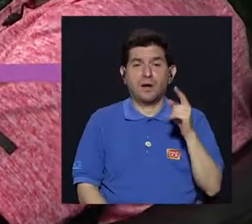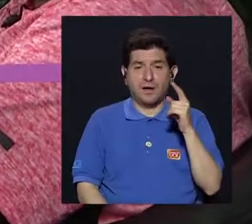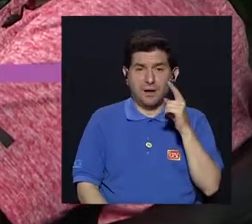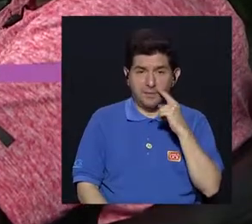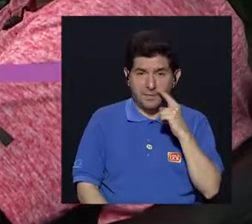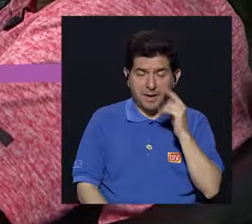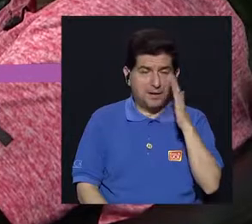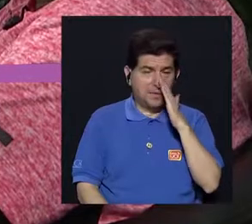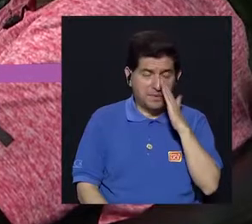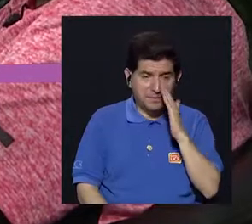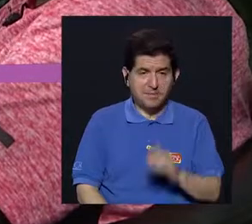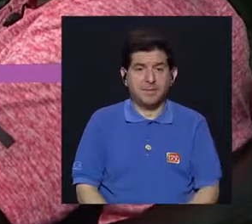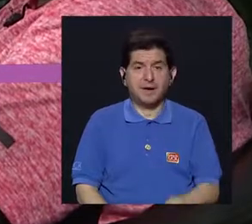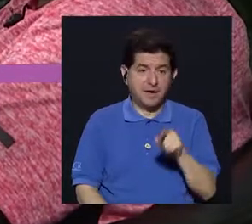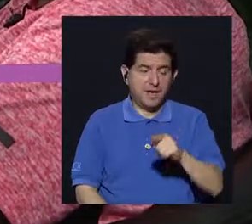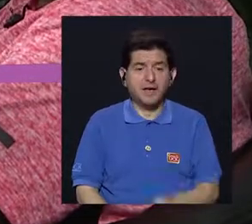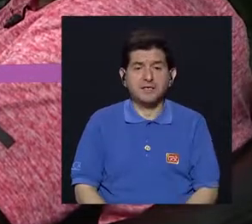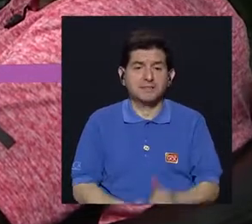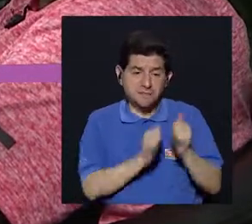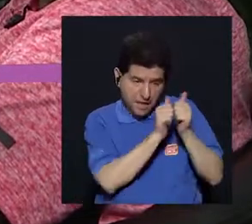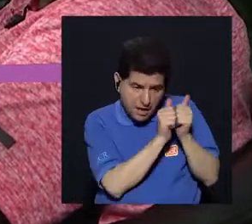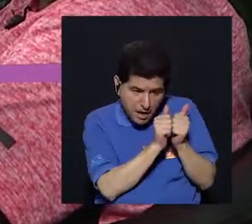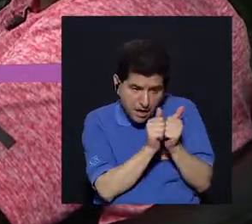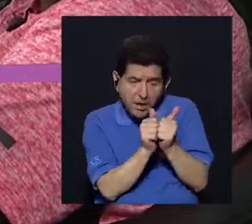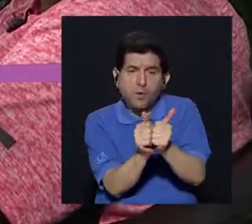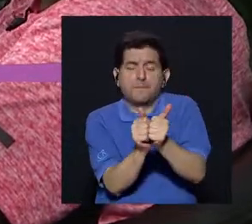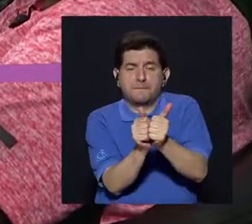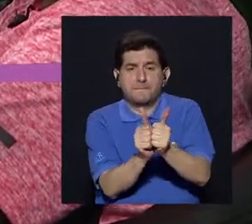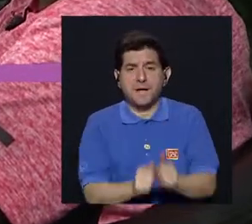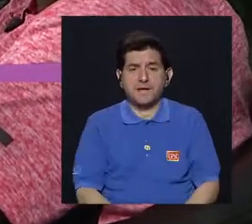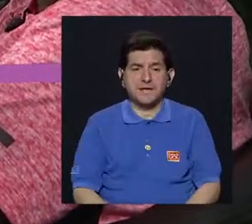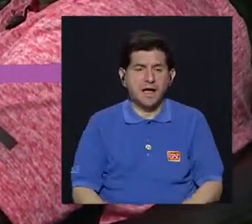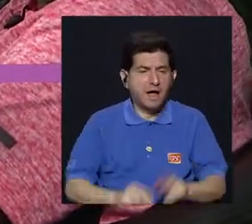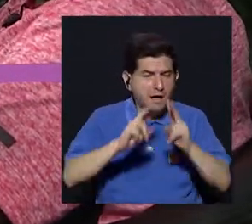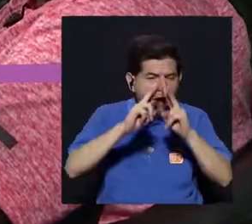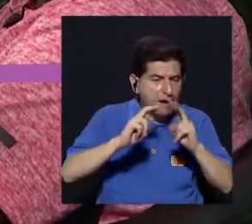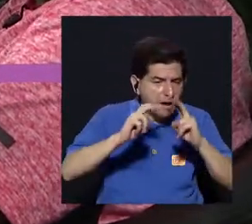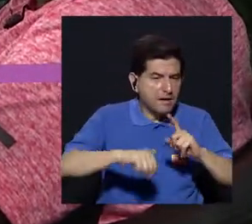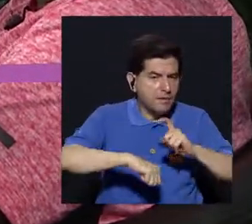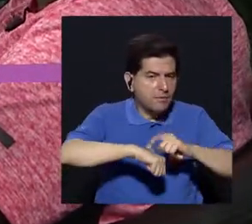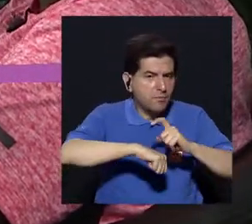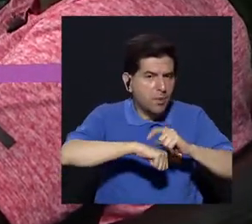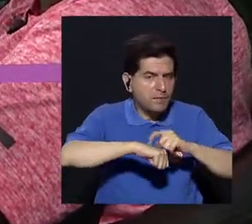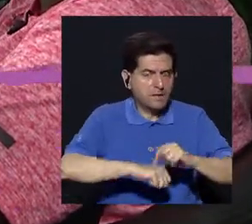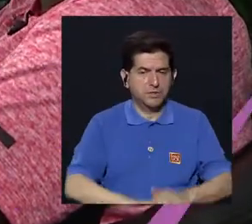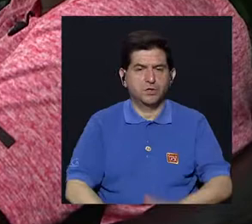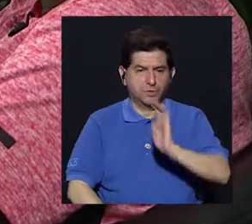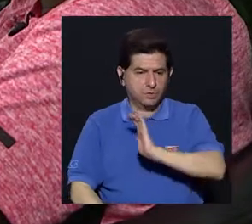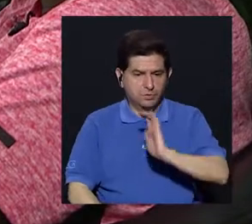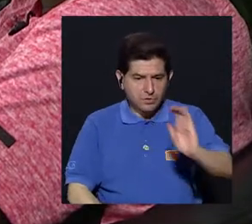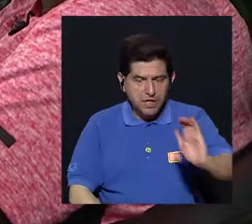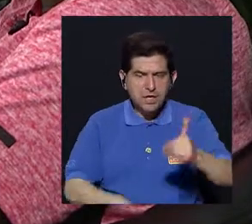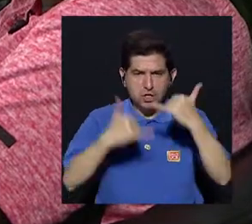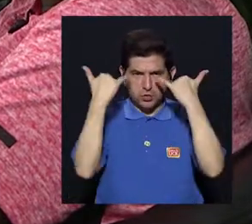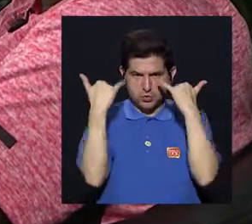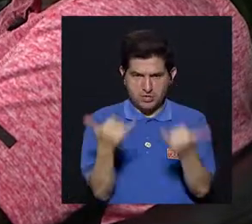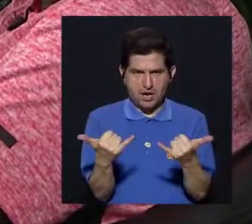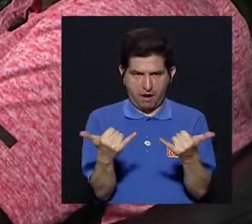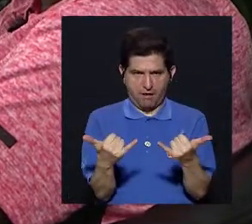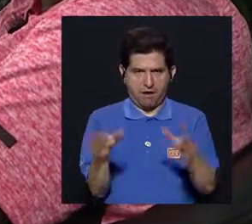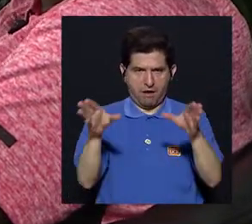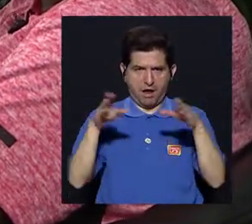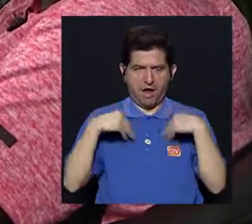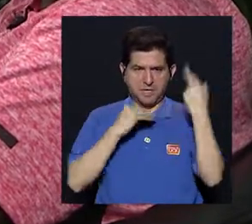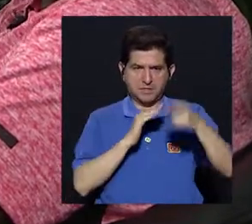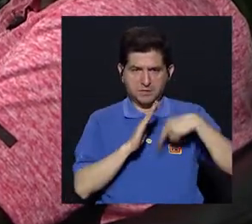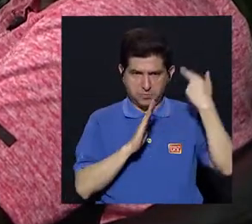es que también el papá es esa compañía materna, paterna o de ambos, el que va midiendo en qué momento es el niño,